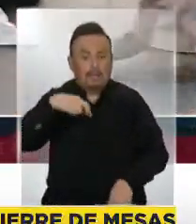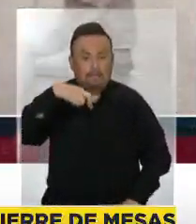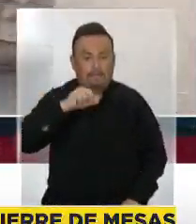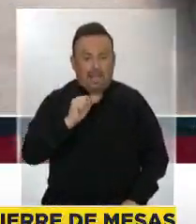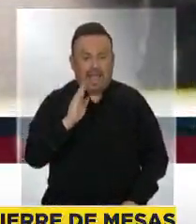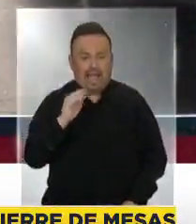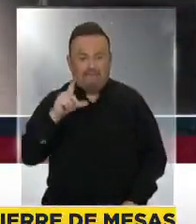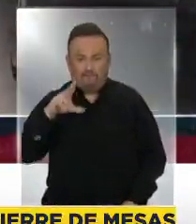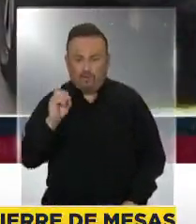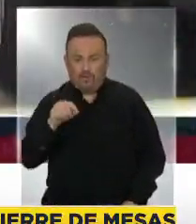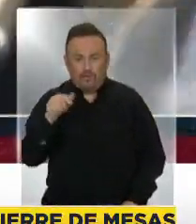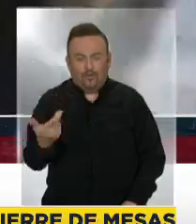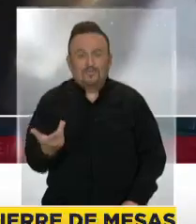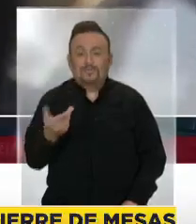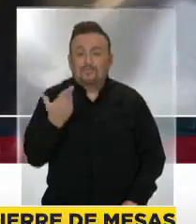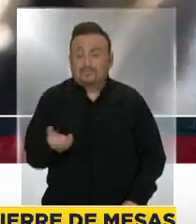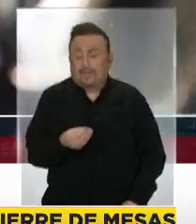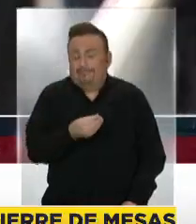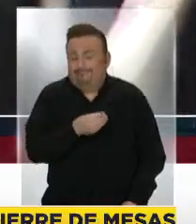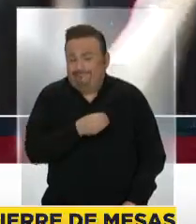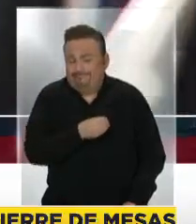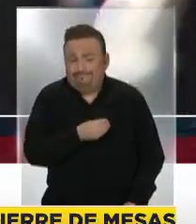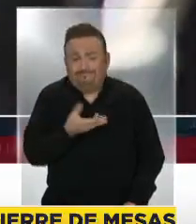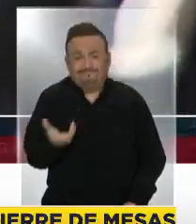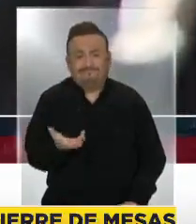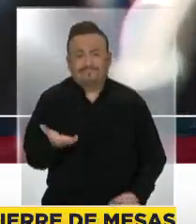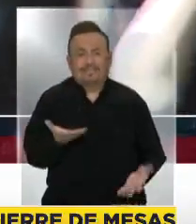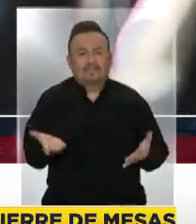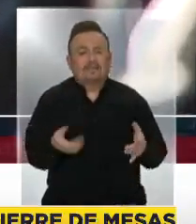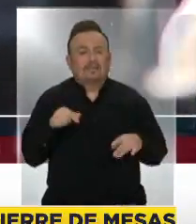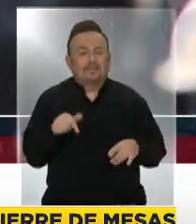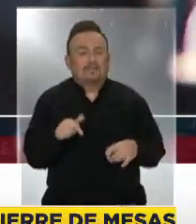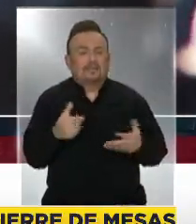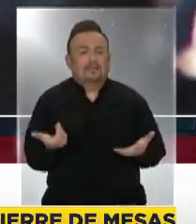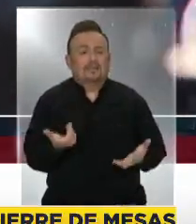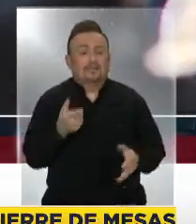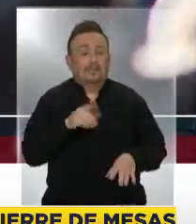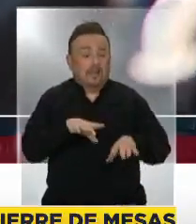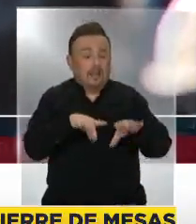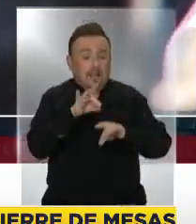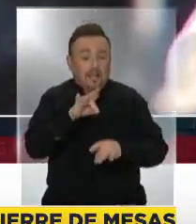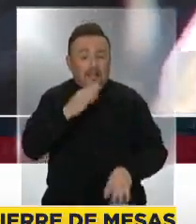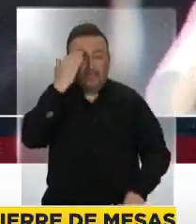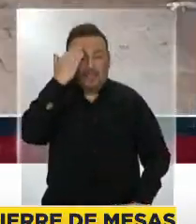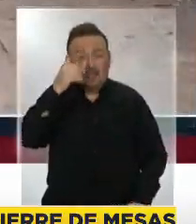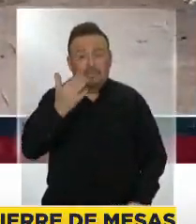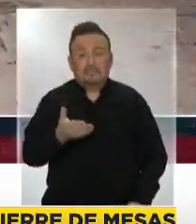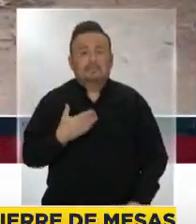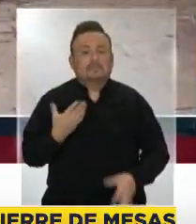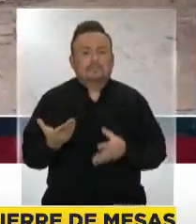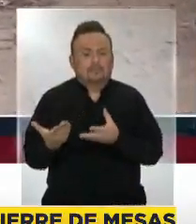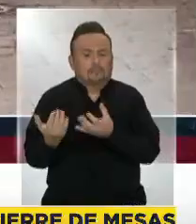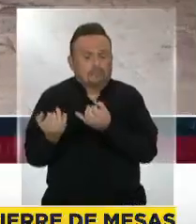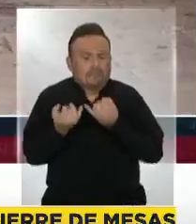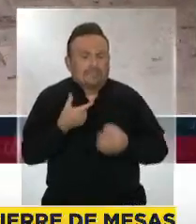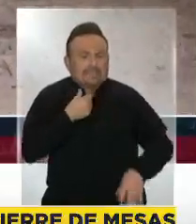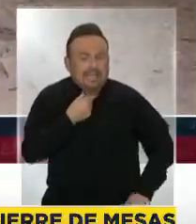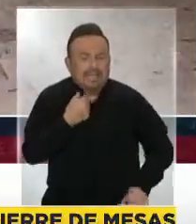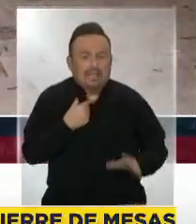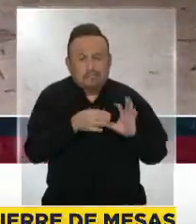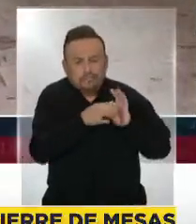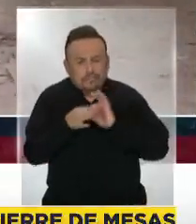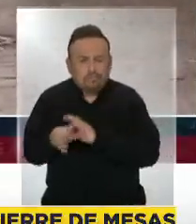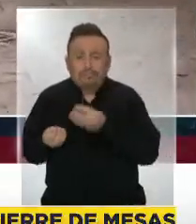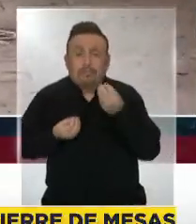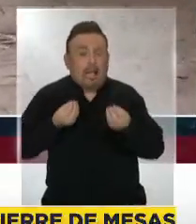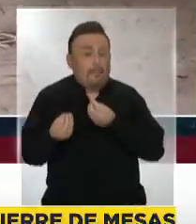comuna de La Pintana, que decíamos en luta, en cierto modo, ¿no? Lo que ha pasado en este día de elecciones, pero queremos conocer las causas del procedimiento y qué es lo que ha